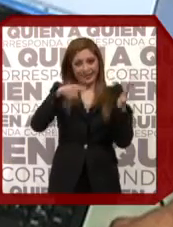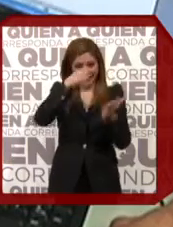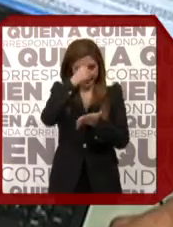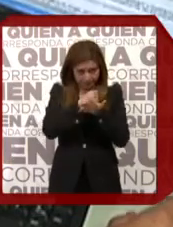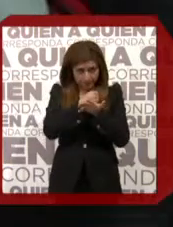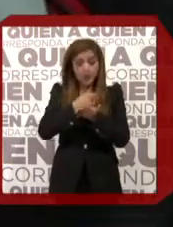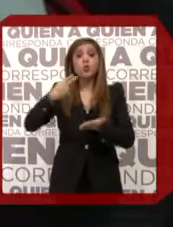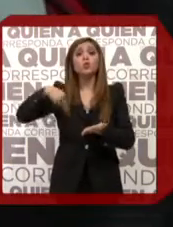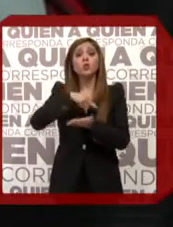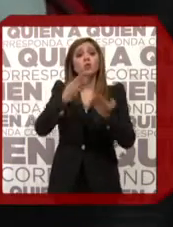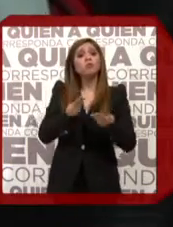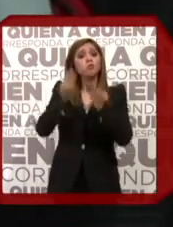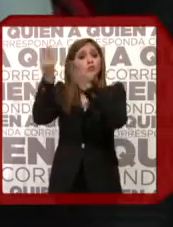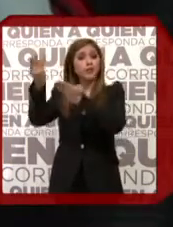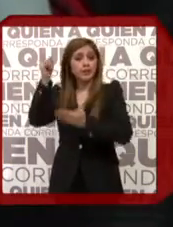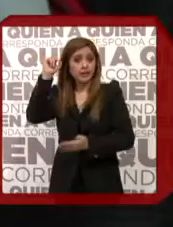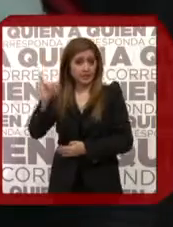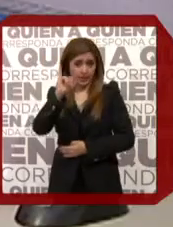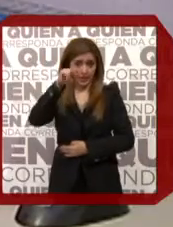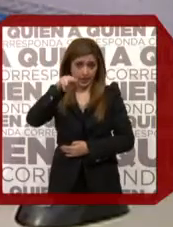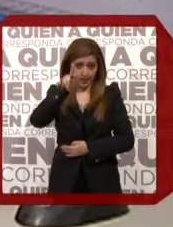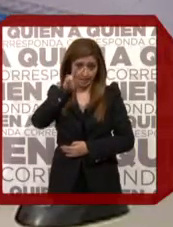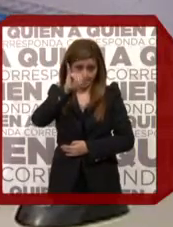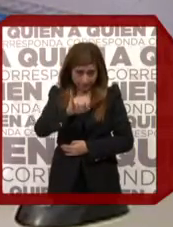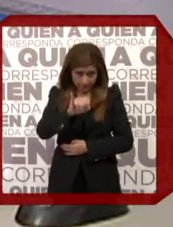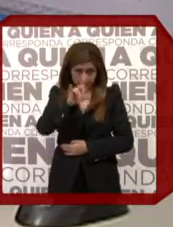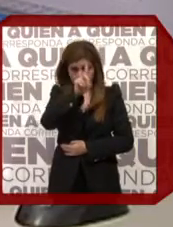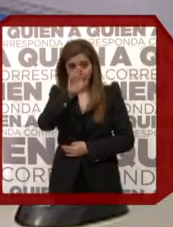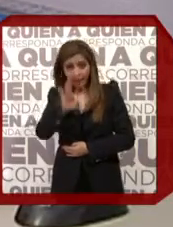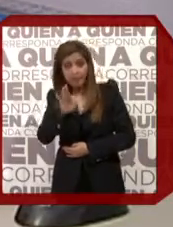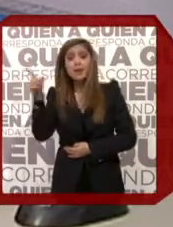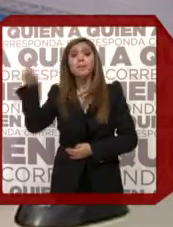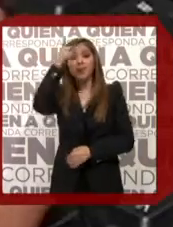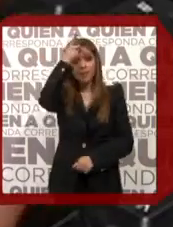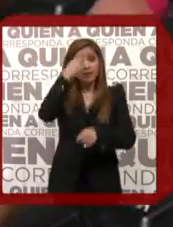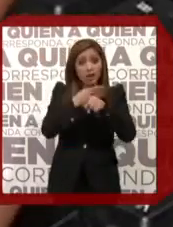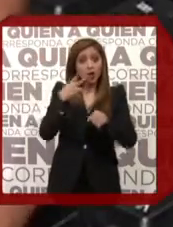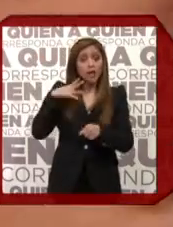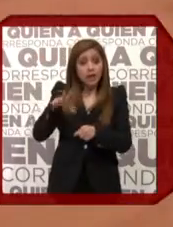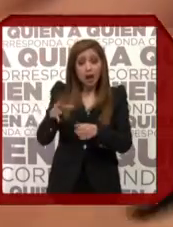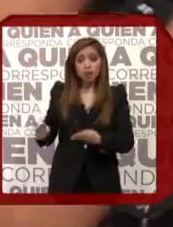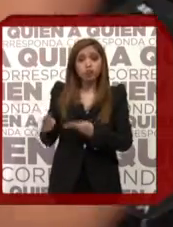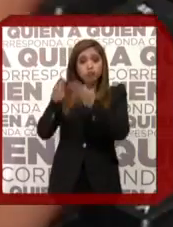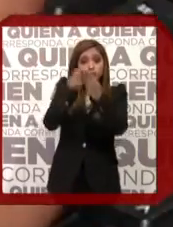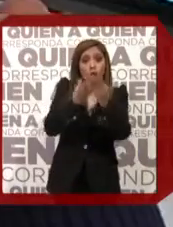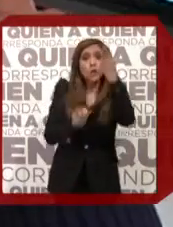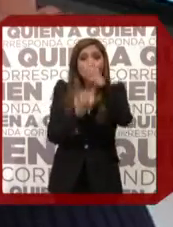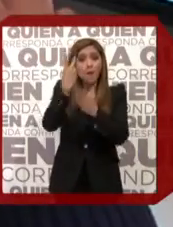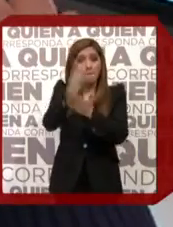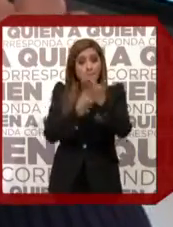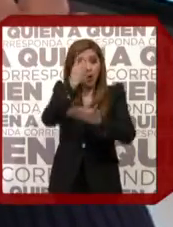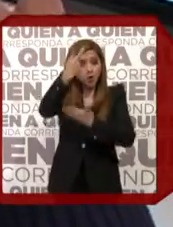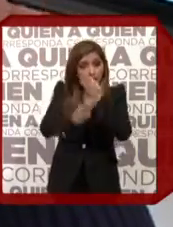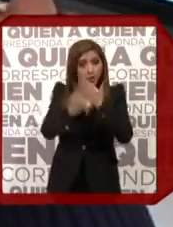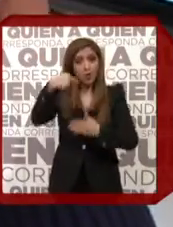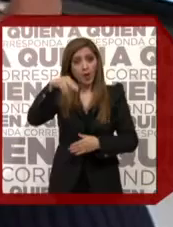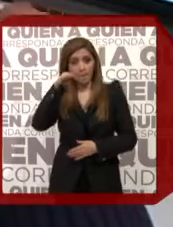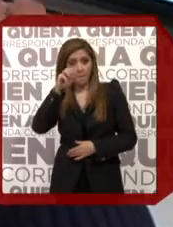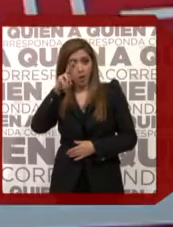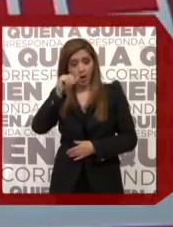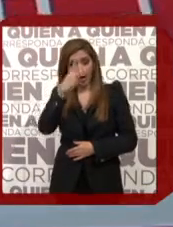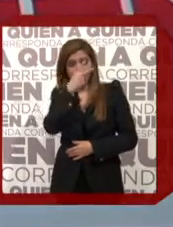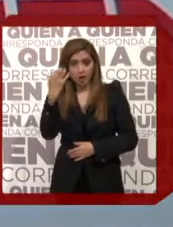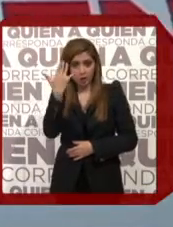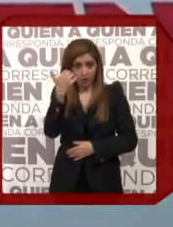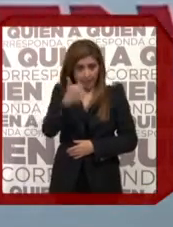Su caso fue canalizado al Instituto de la Vivienda del Distrito Federal y el director general le propuso incluirla en el proyecto de vivienda de Mónaco